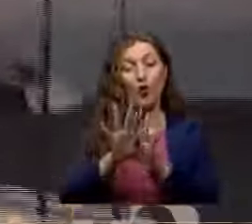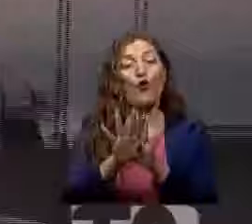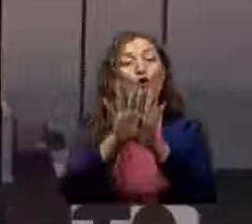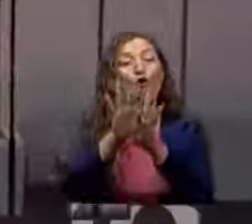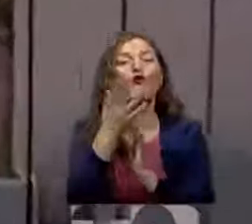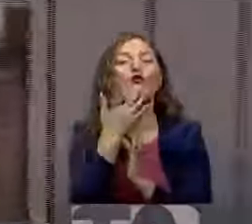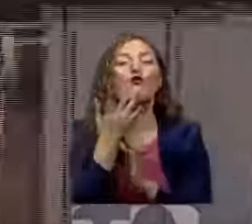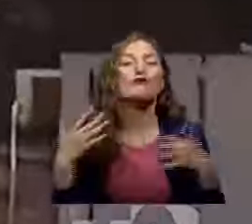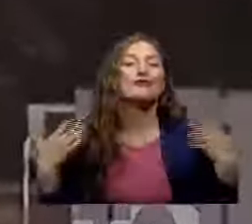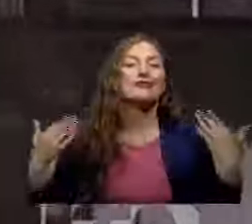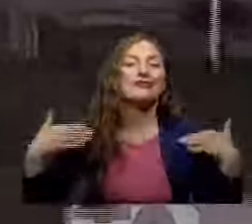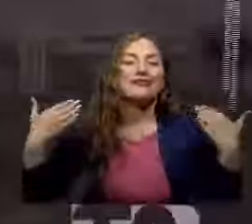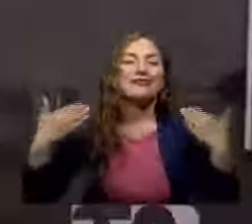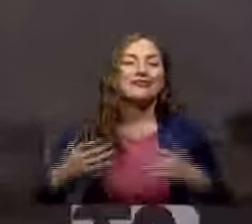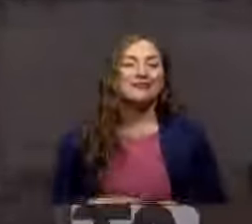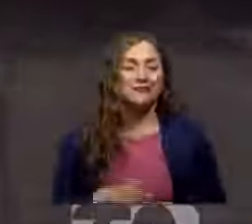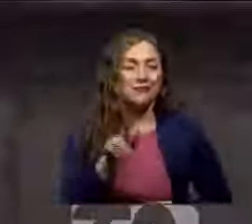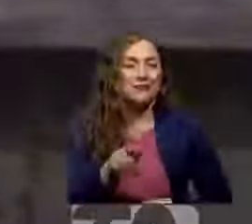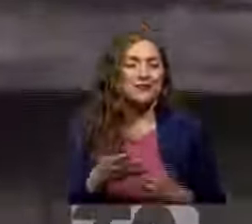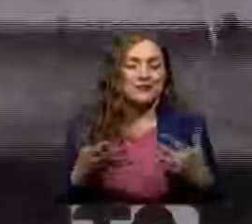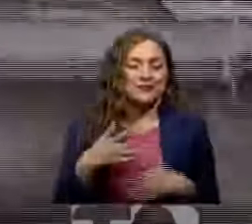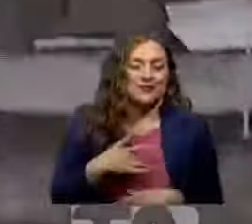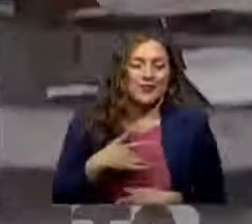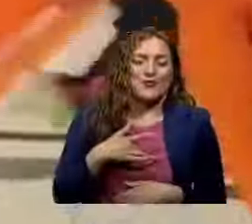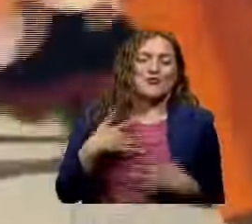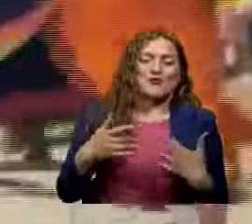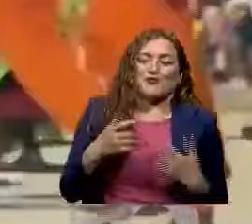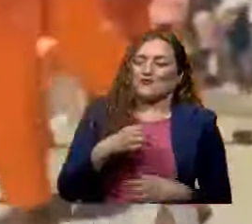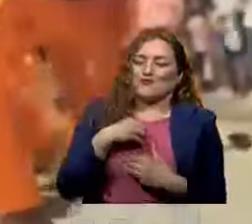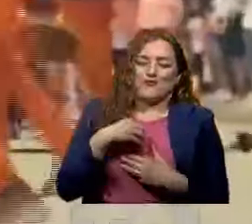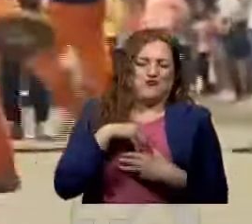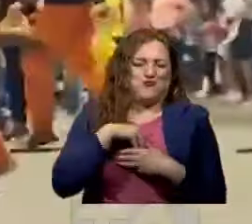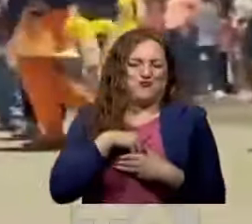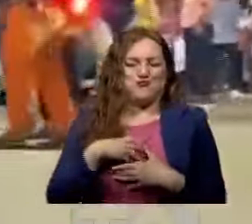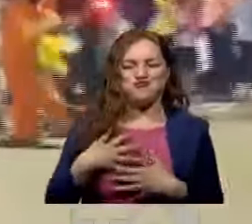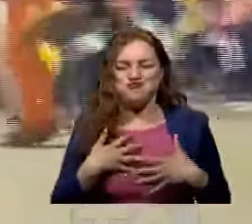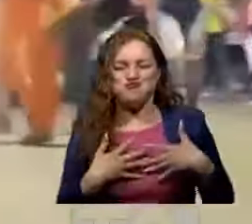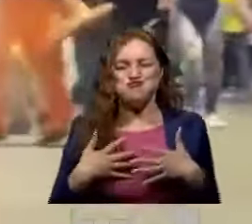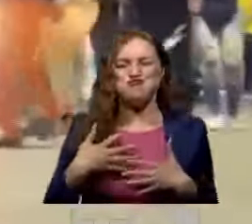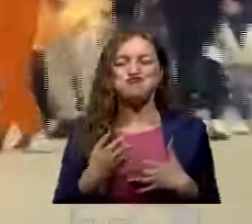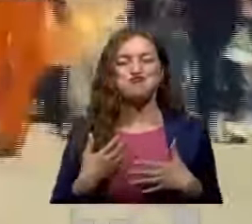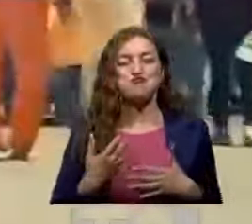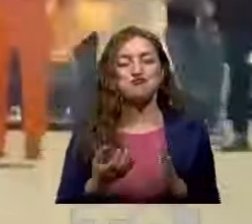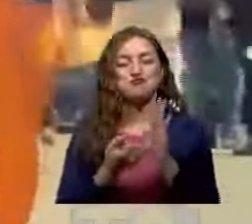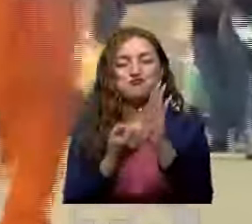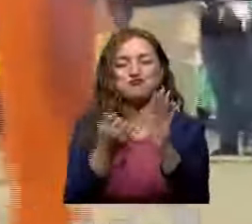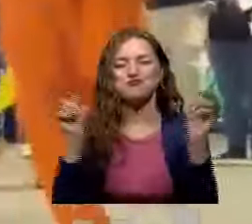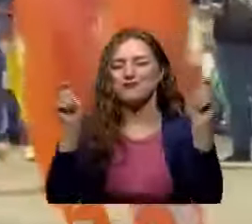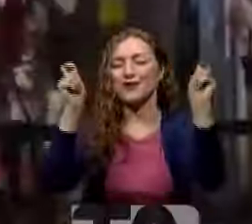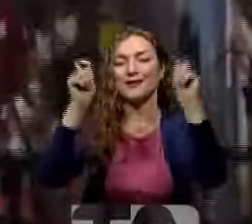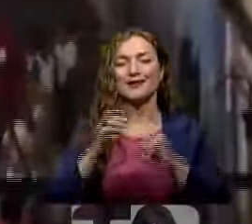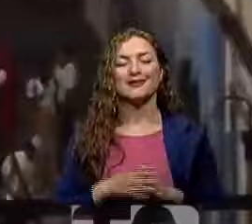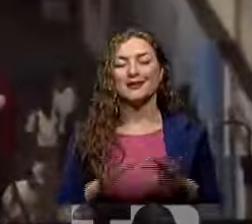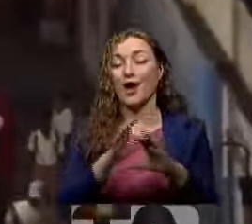y alegría, demostrando así una vez más su espíritu festivo. La noche mágica y colorida marcó el inicio de una serie